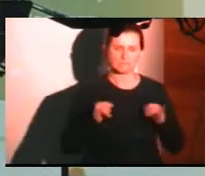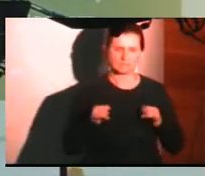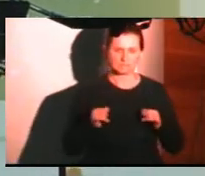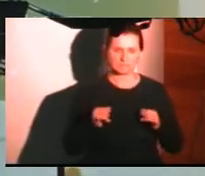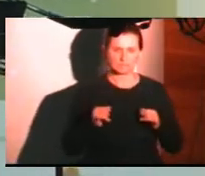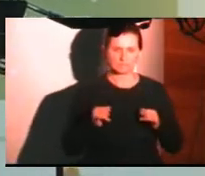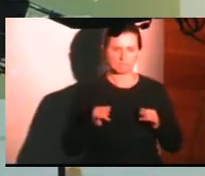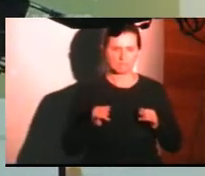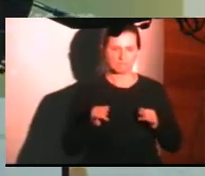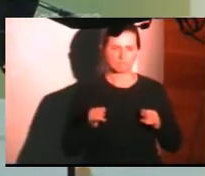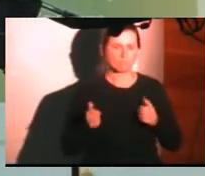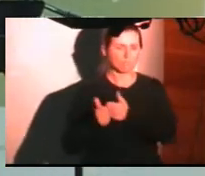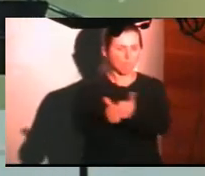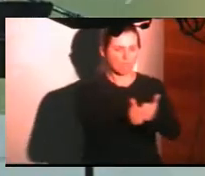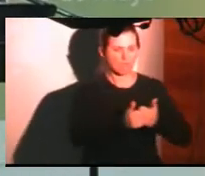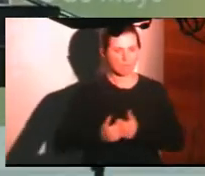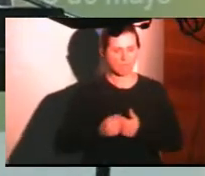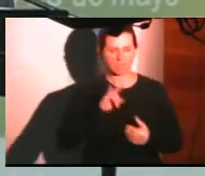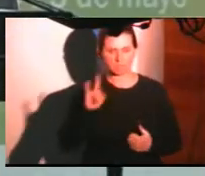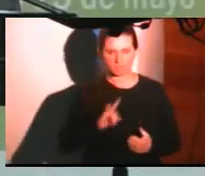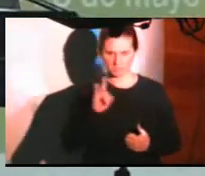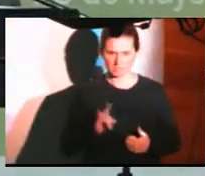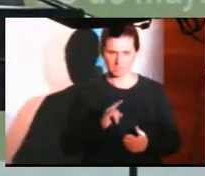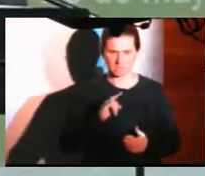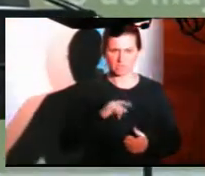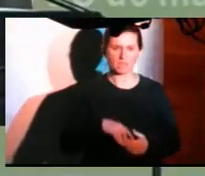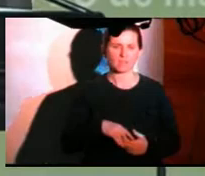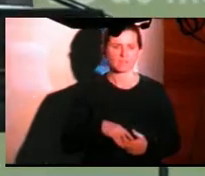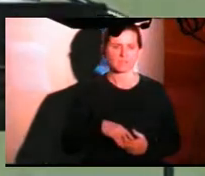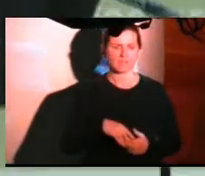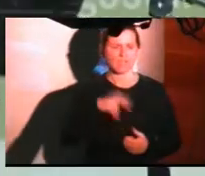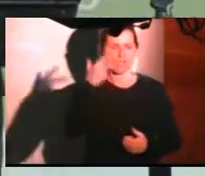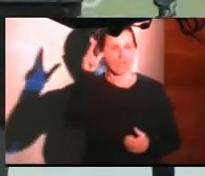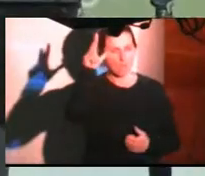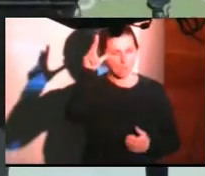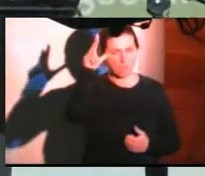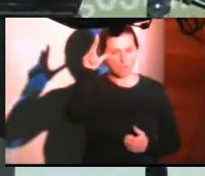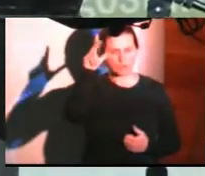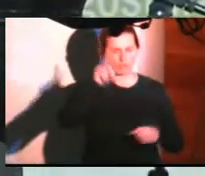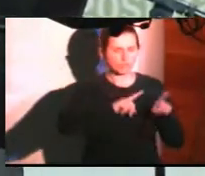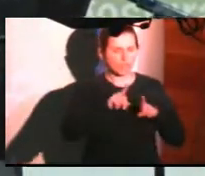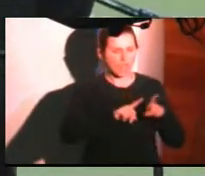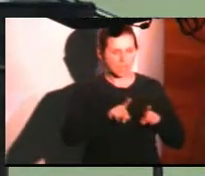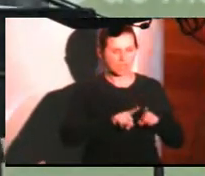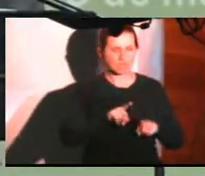Entonces hemos hecho un convenio con la Universidad del Comahue, donde para 8 carreras universitarias de la Universidad del Comahue